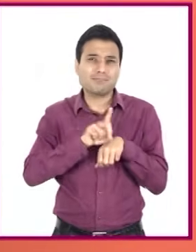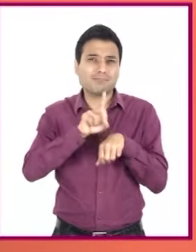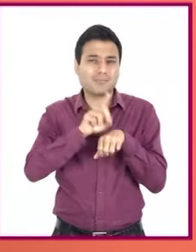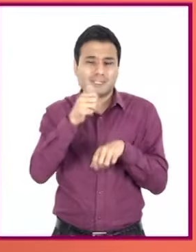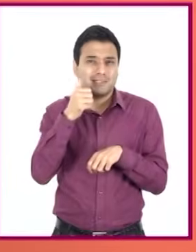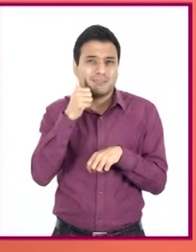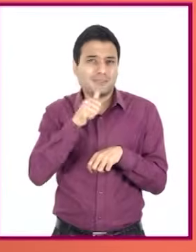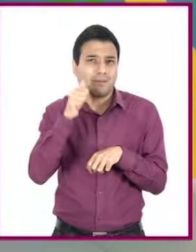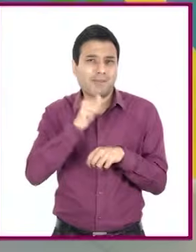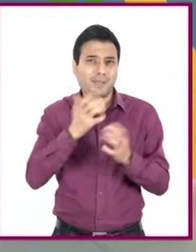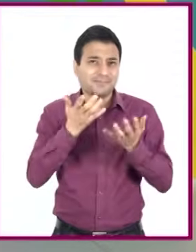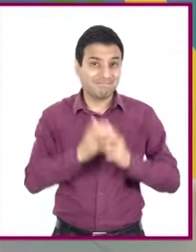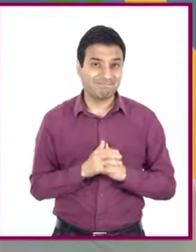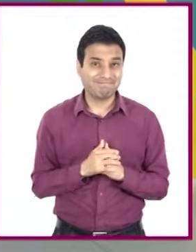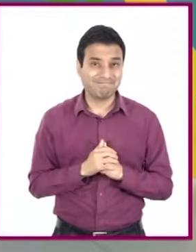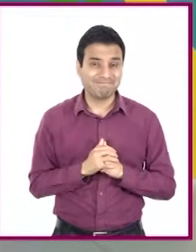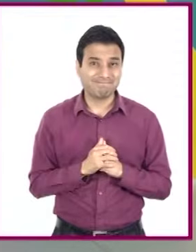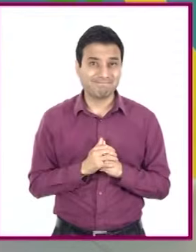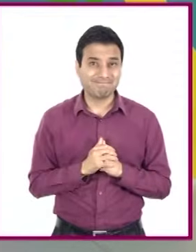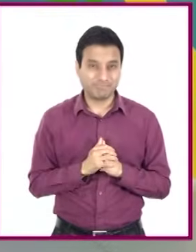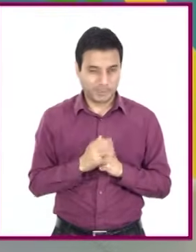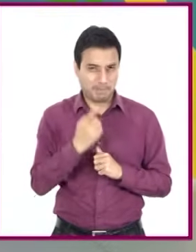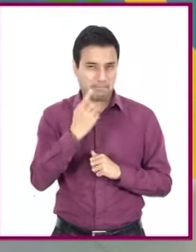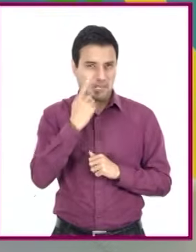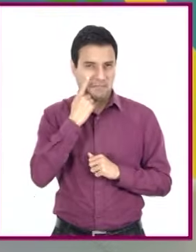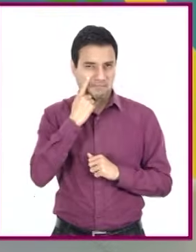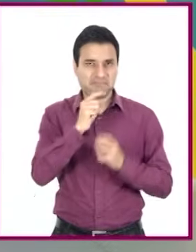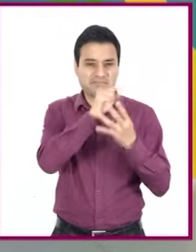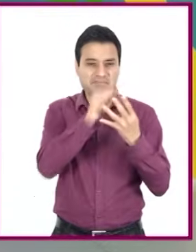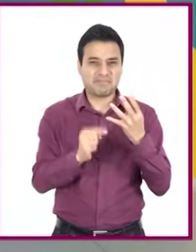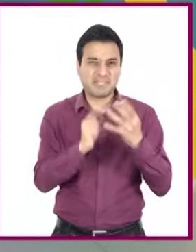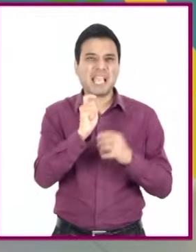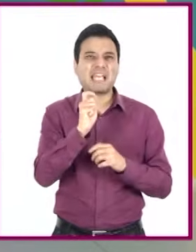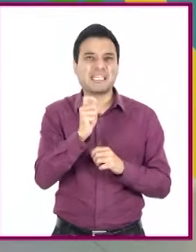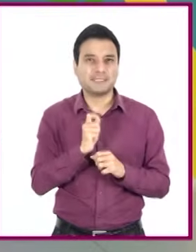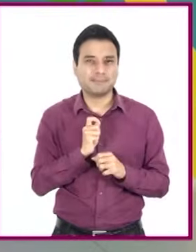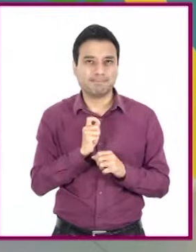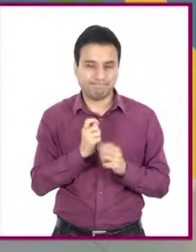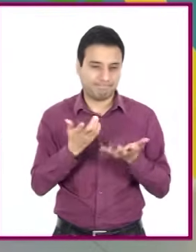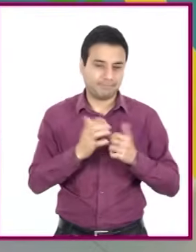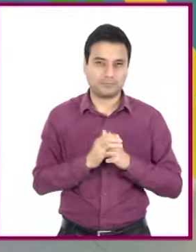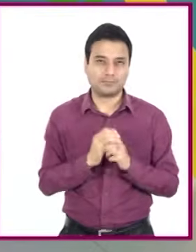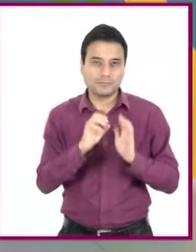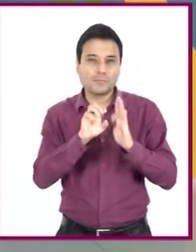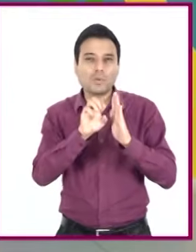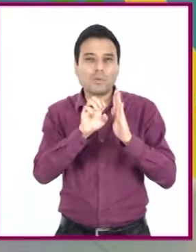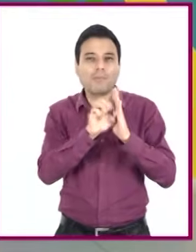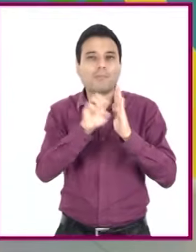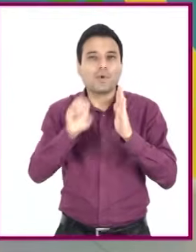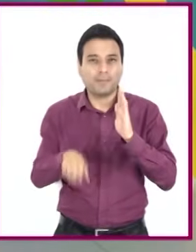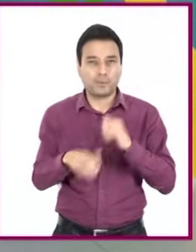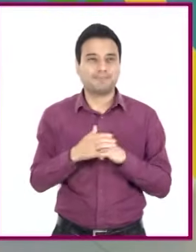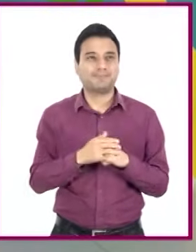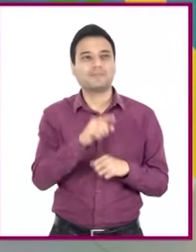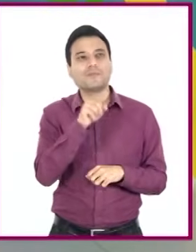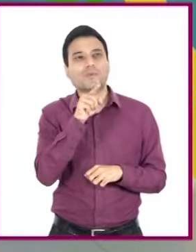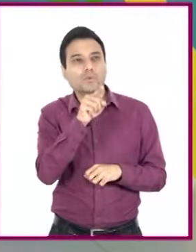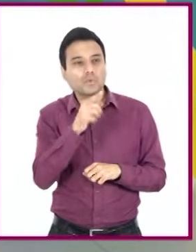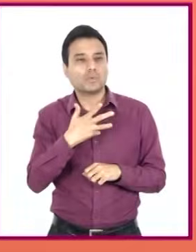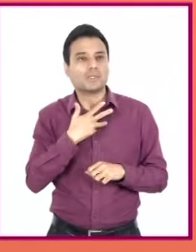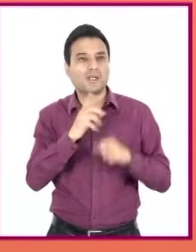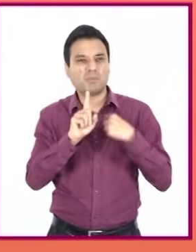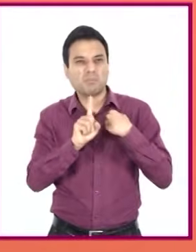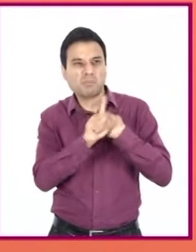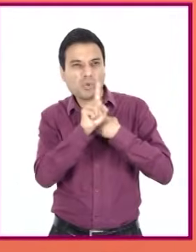una problemática. Vamos a identificarlas. Por ejemplo, Leslie, cuando tienes un problema o un reto que debes